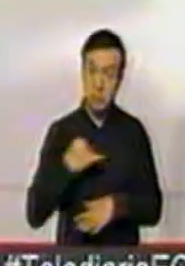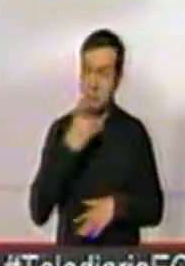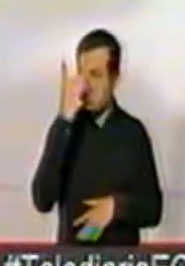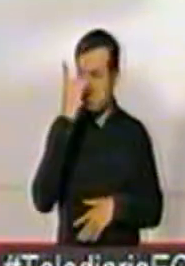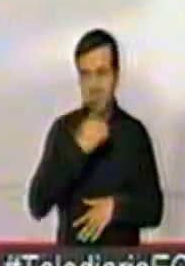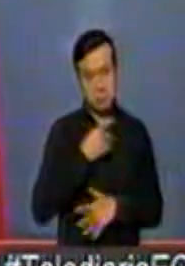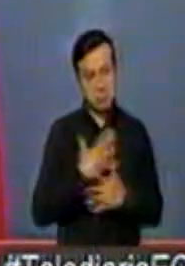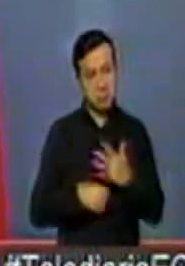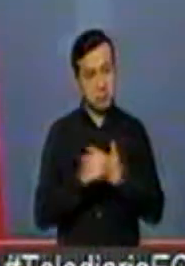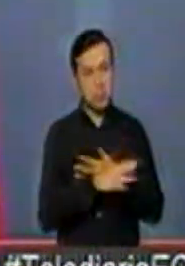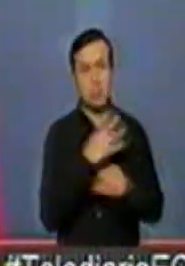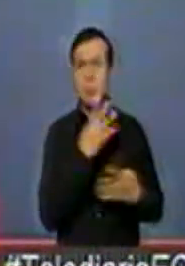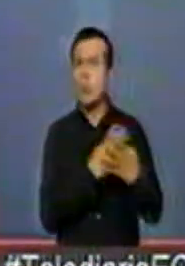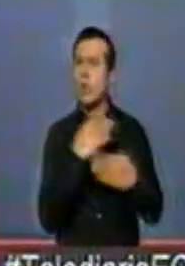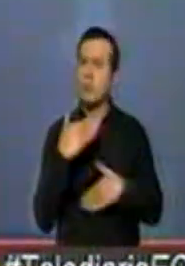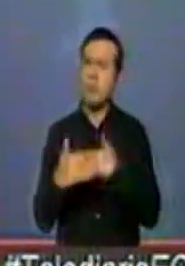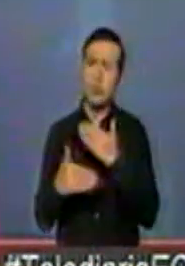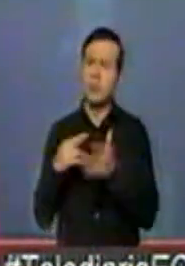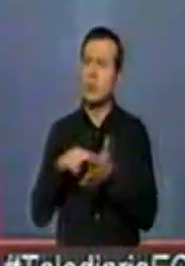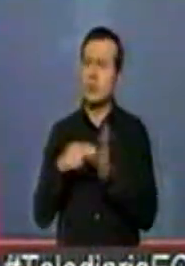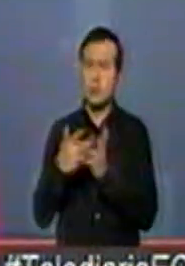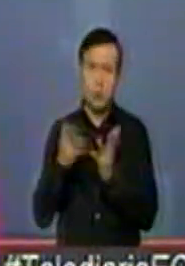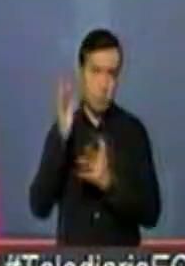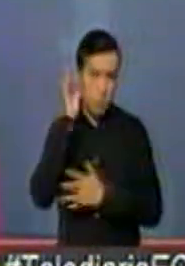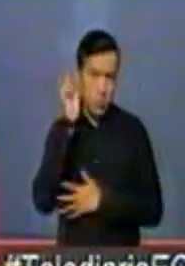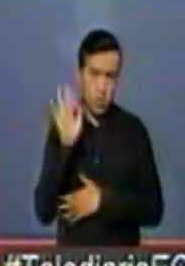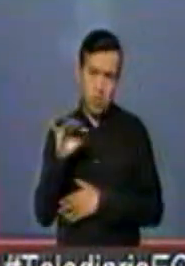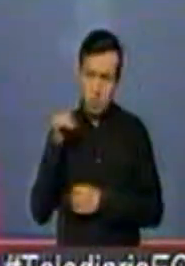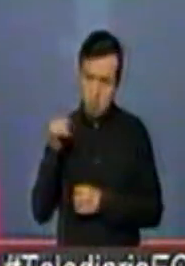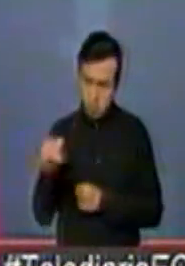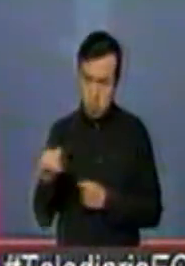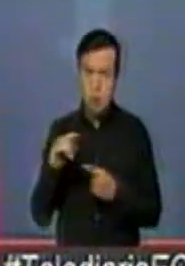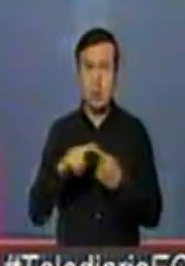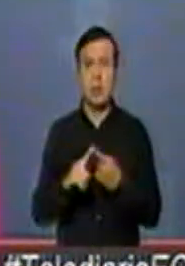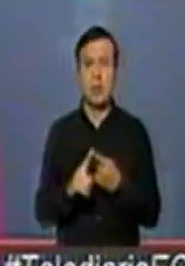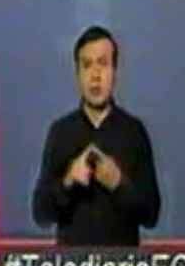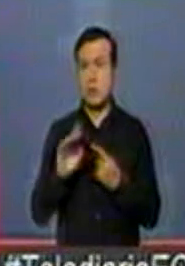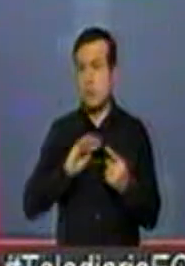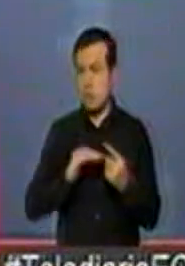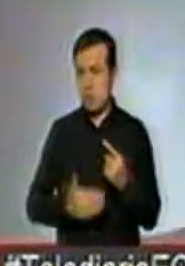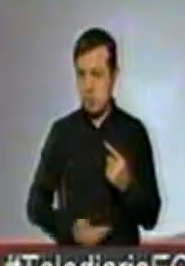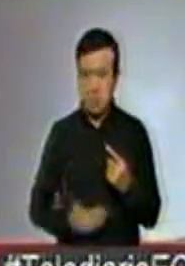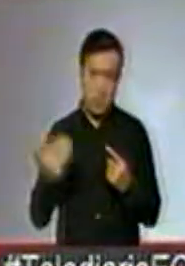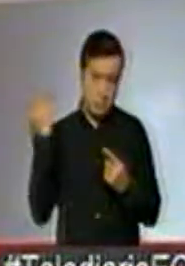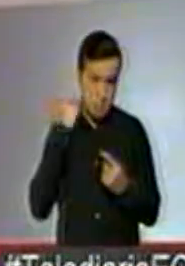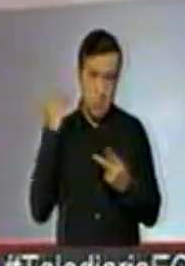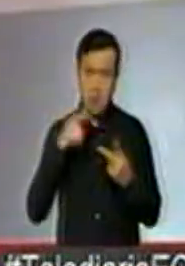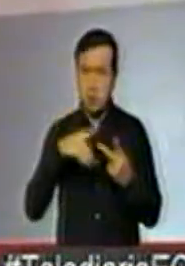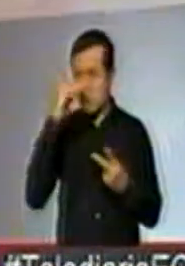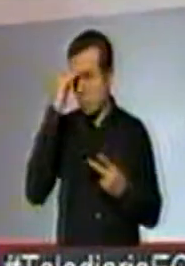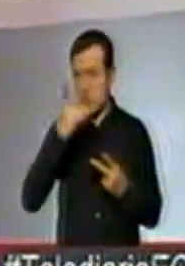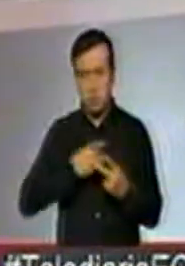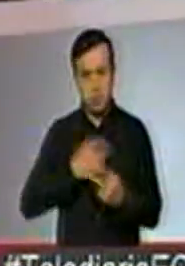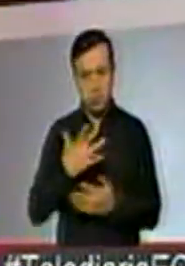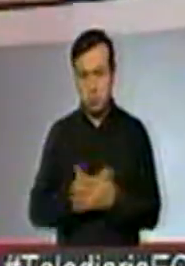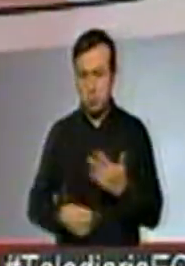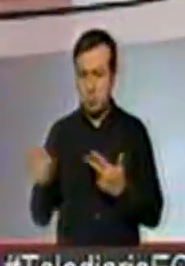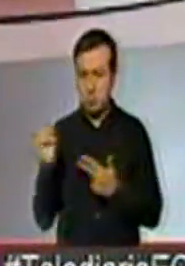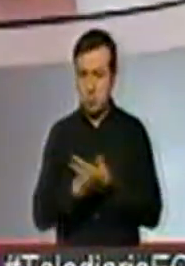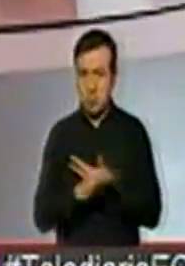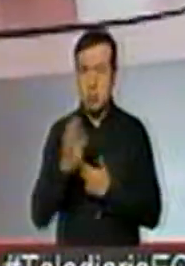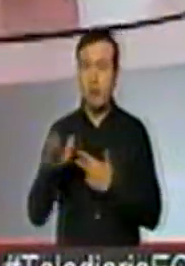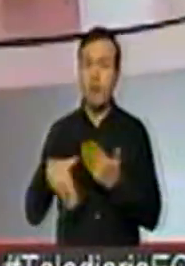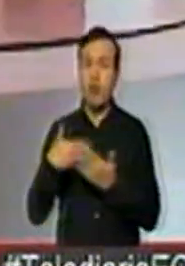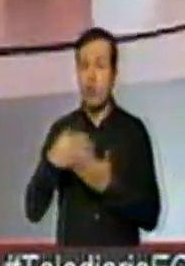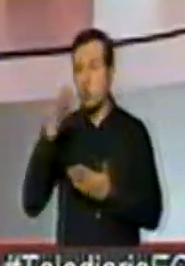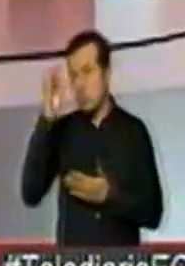implica las este cifras proceso existen. judicial? Es decir, la mujer ha sido violada, pues quedó embarazada, decidió abortar, fue a una casa